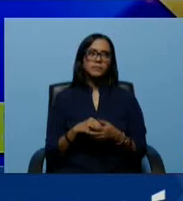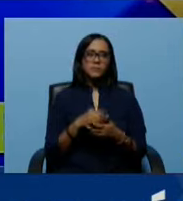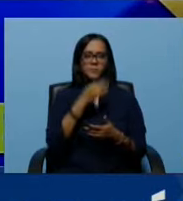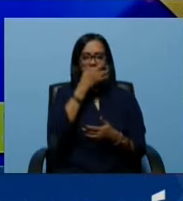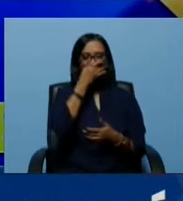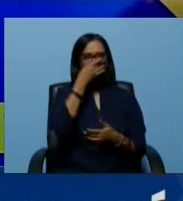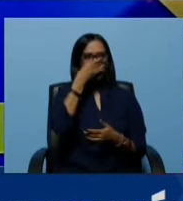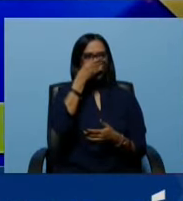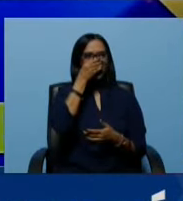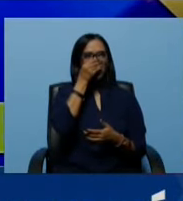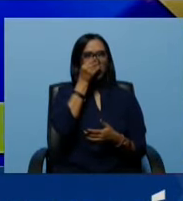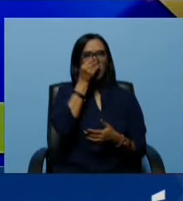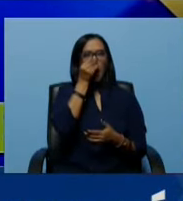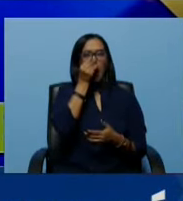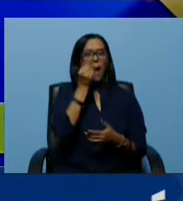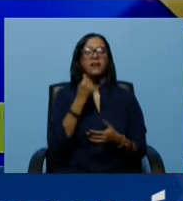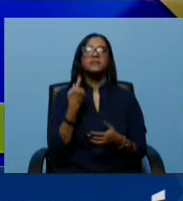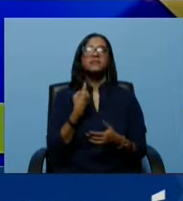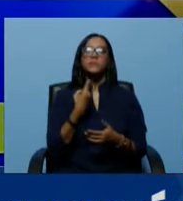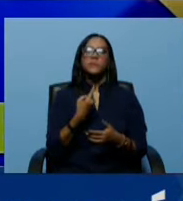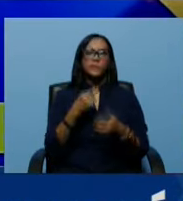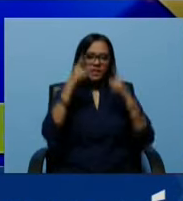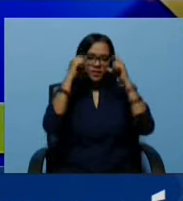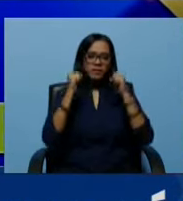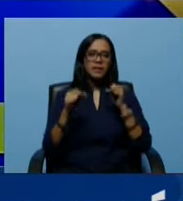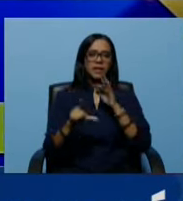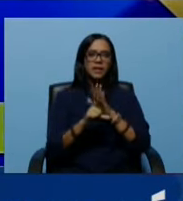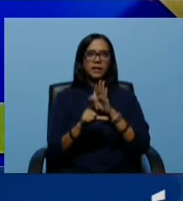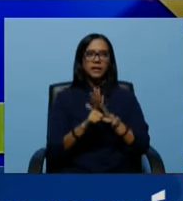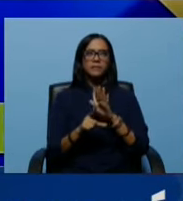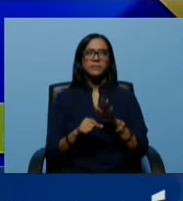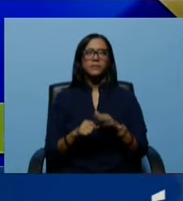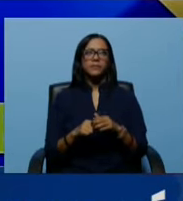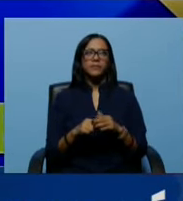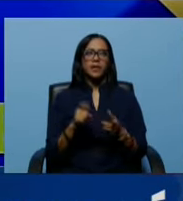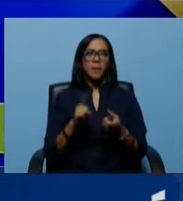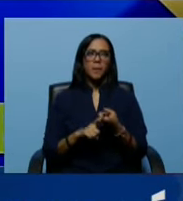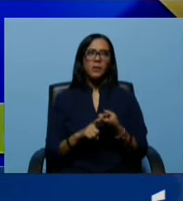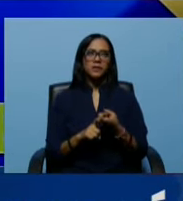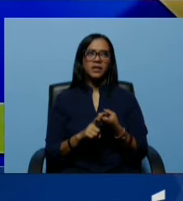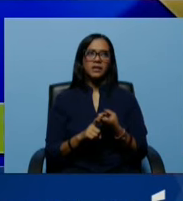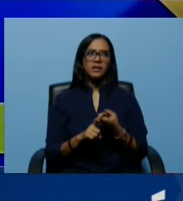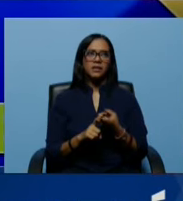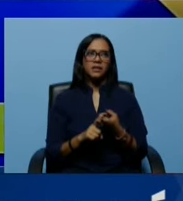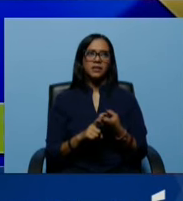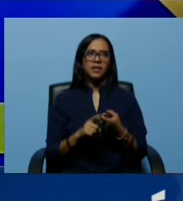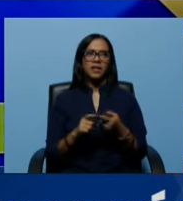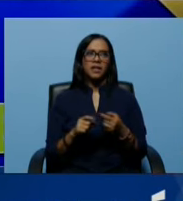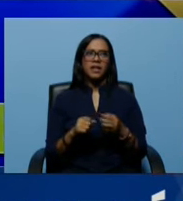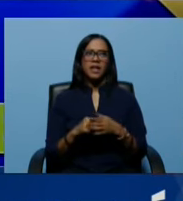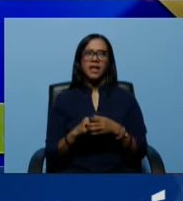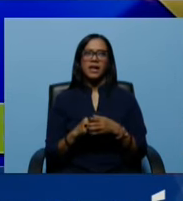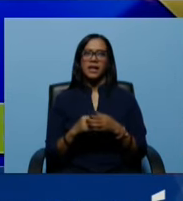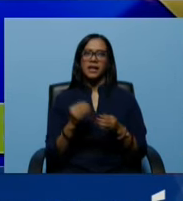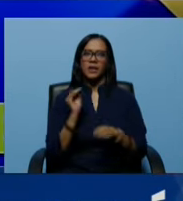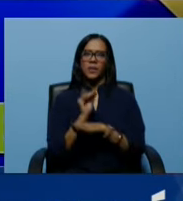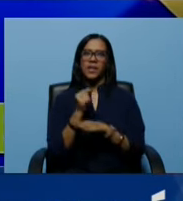como dicen las profesionales en la ley, Silita, la procuradora de mi corazón.